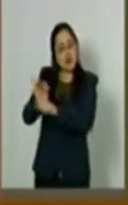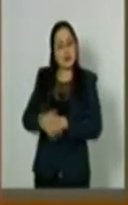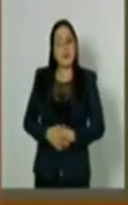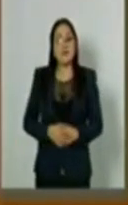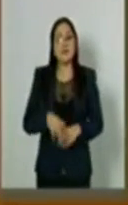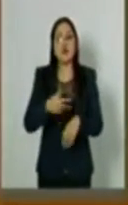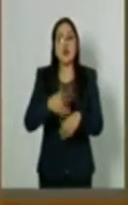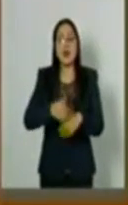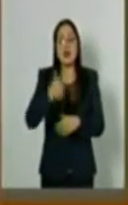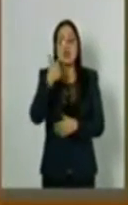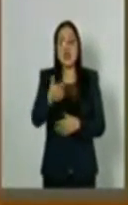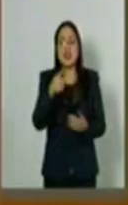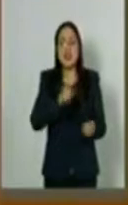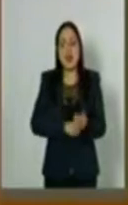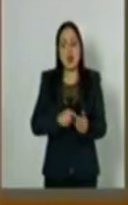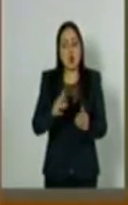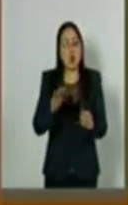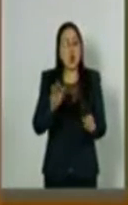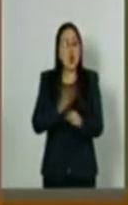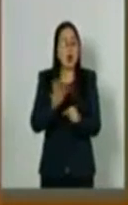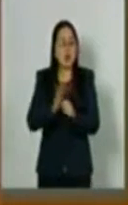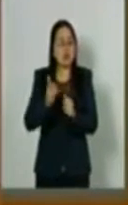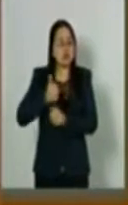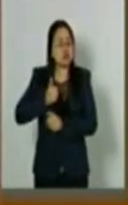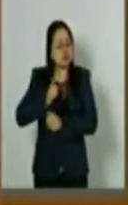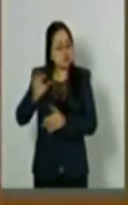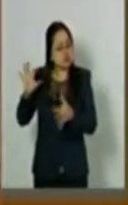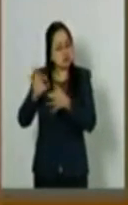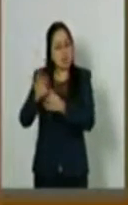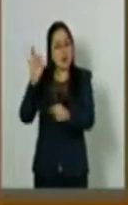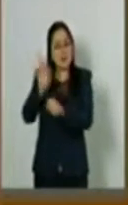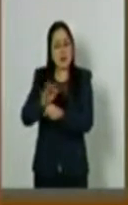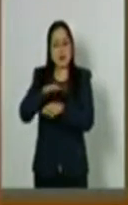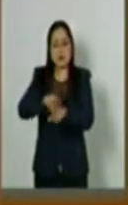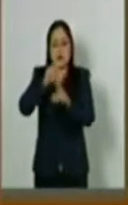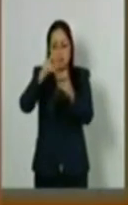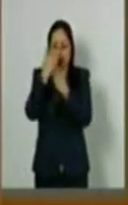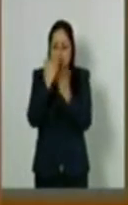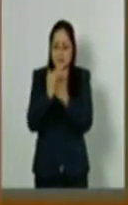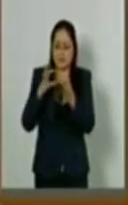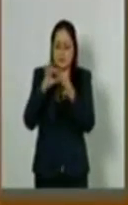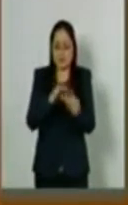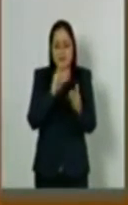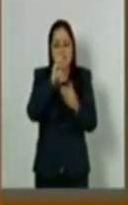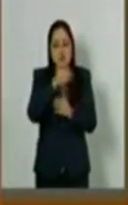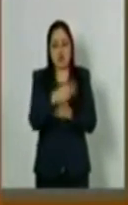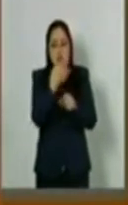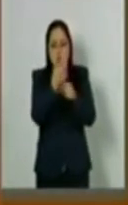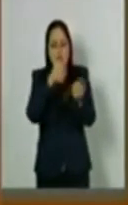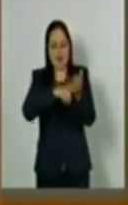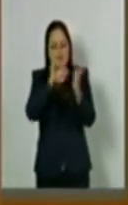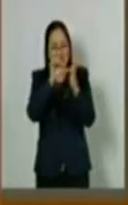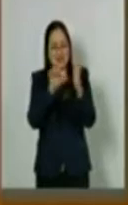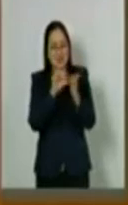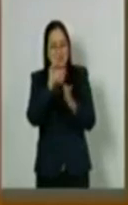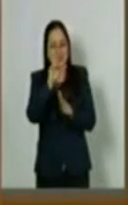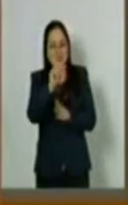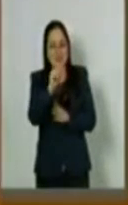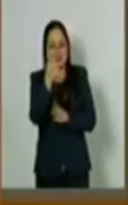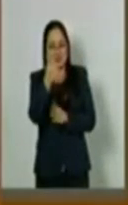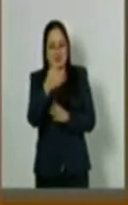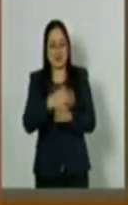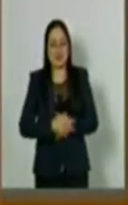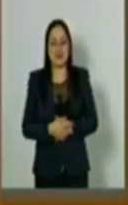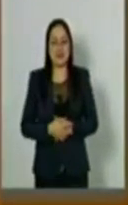Séptimo, disponer de la Guardia Nacional para los mismos objetos en los términos que previene la fracción cuarta del artículo